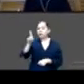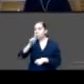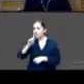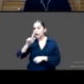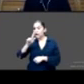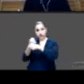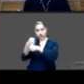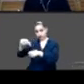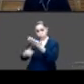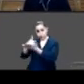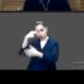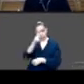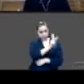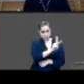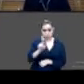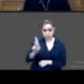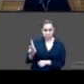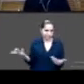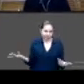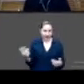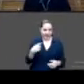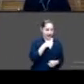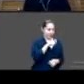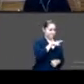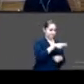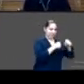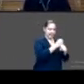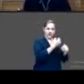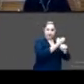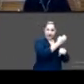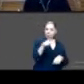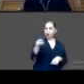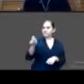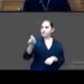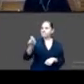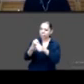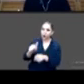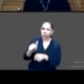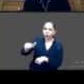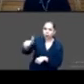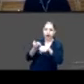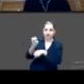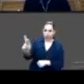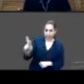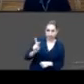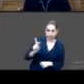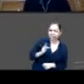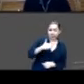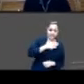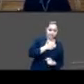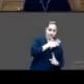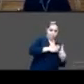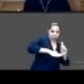mismo tener 27 años en cualquier estado de la República, ¿no? Nuestras necesidades no son las mismas, nuestros contextos no son los